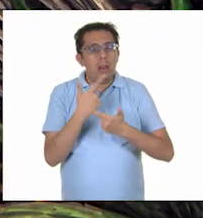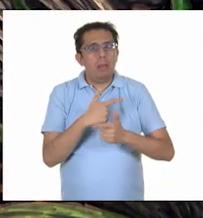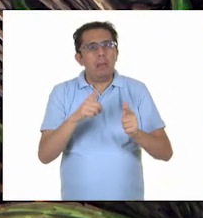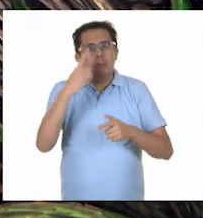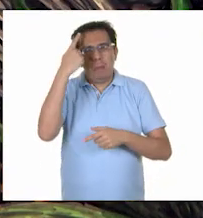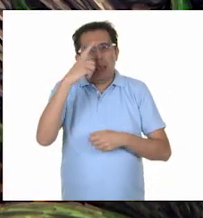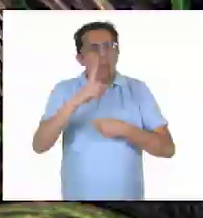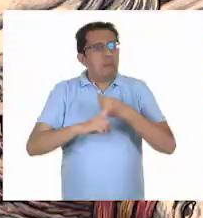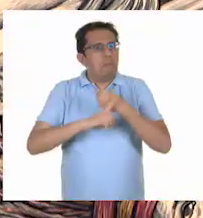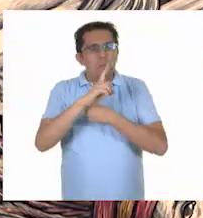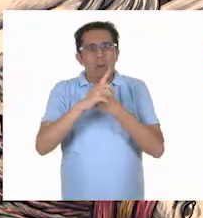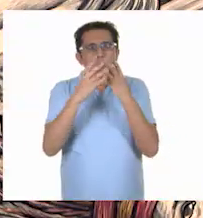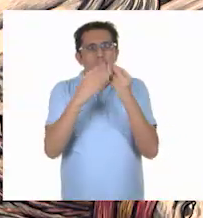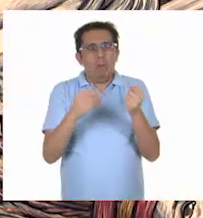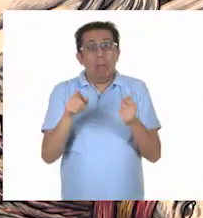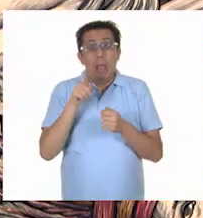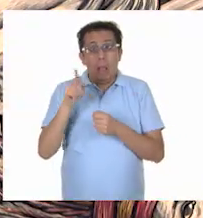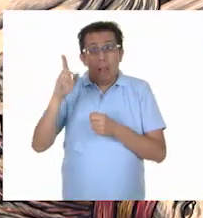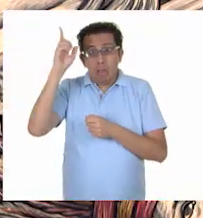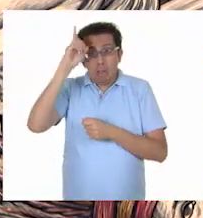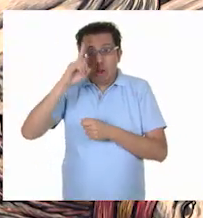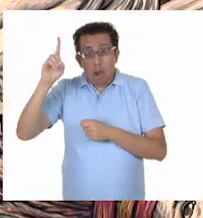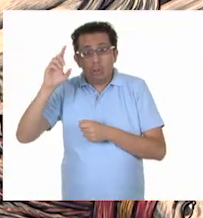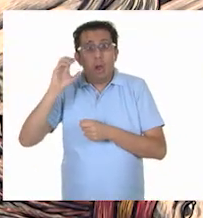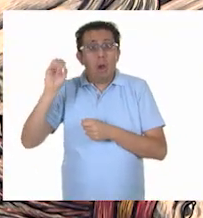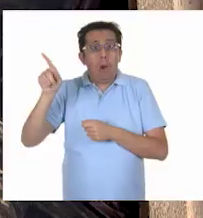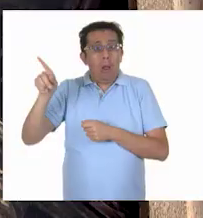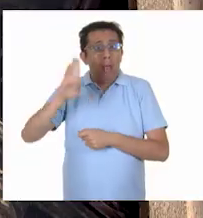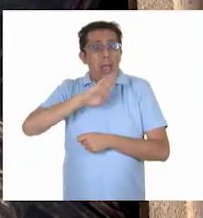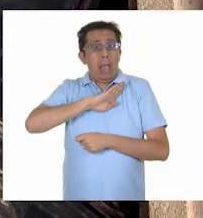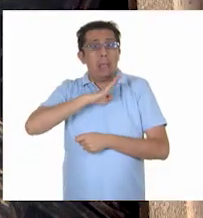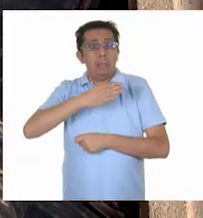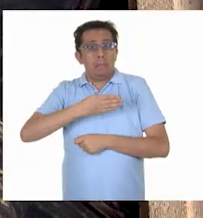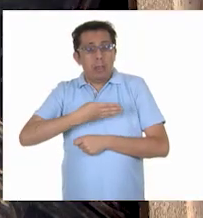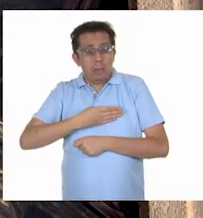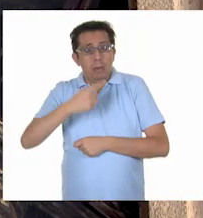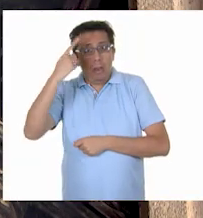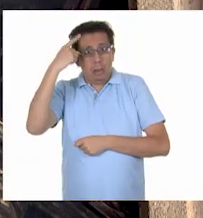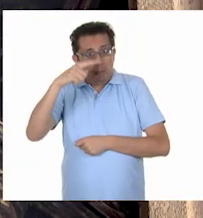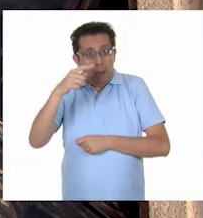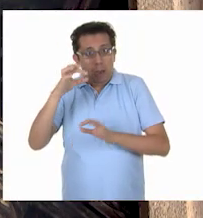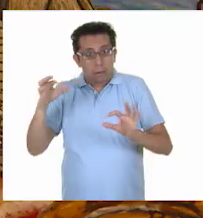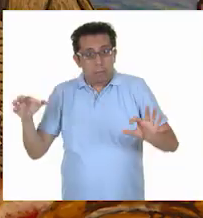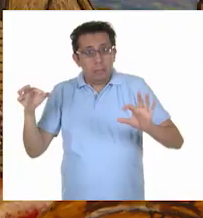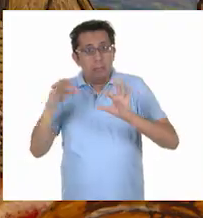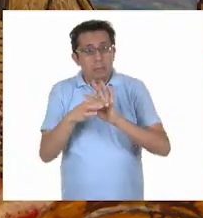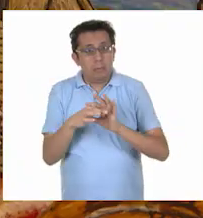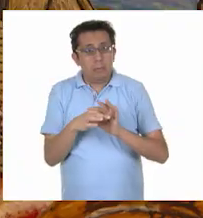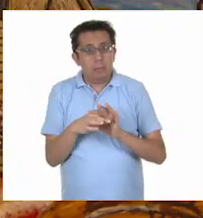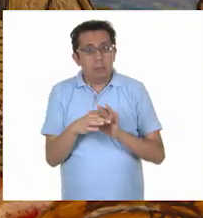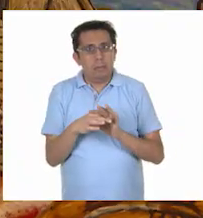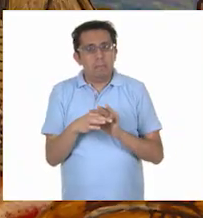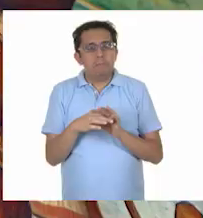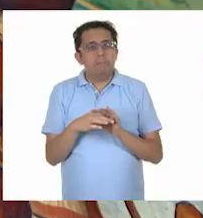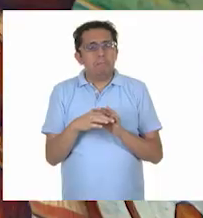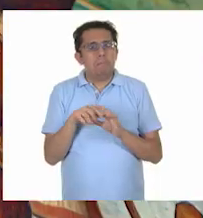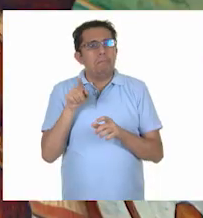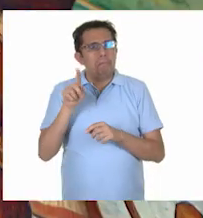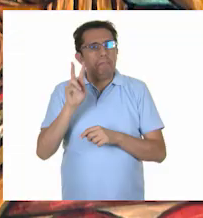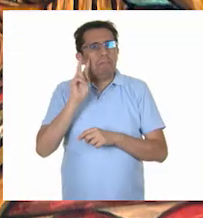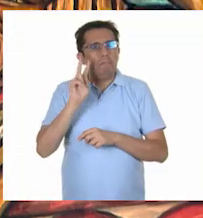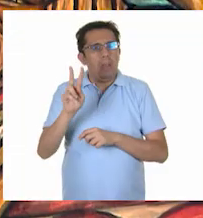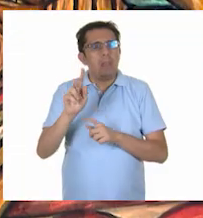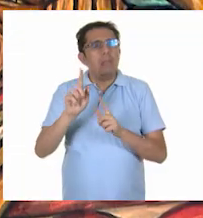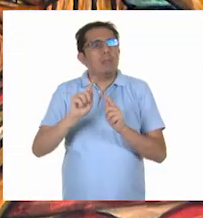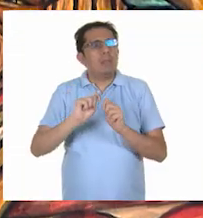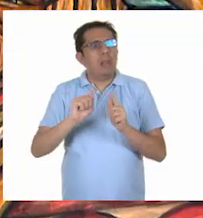problema, si era el dios Quetzalcóatl o si eran los hombres que venían a emparentar. Viendo esto, y que Tlaxcala en